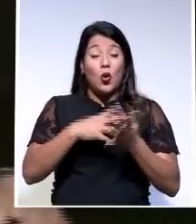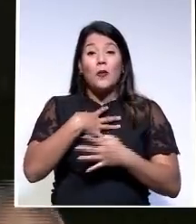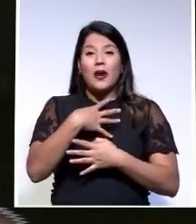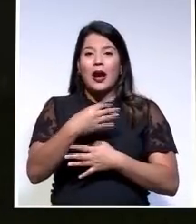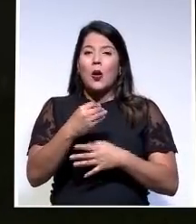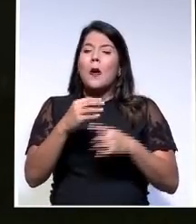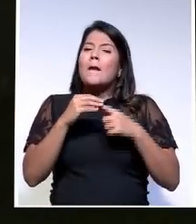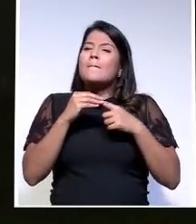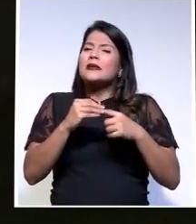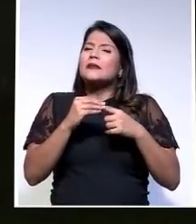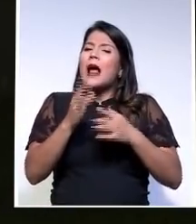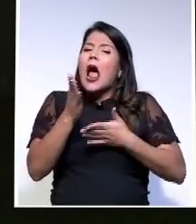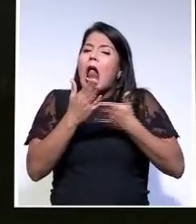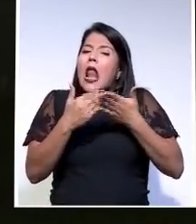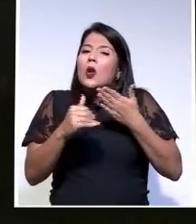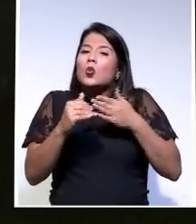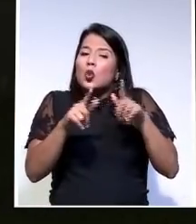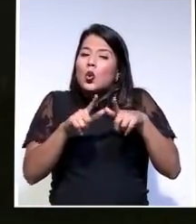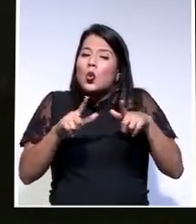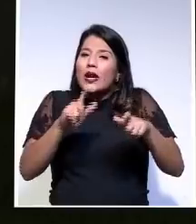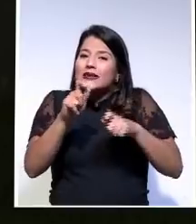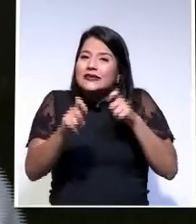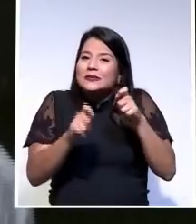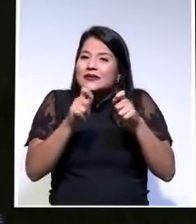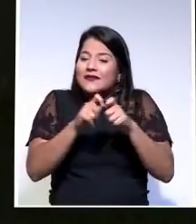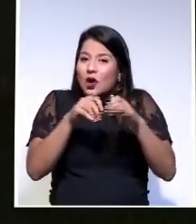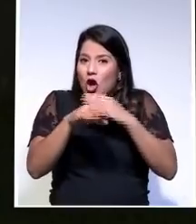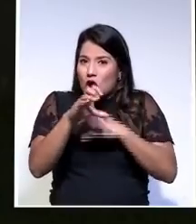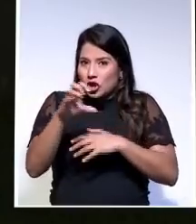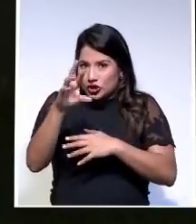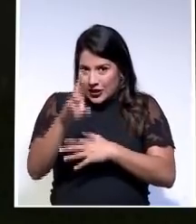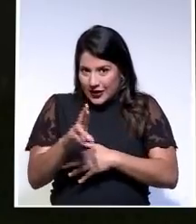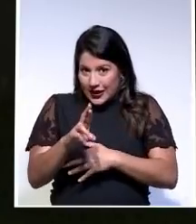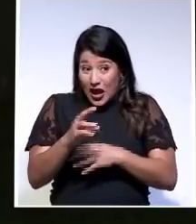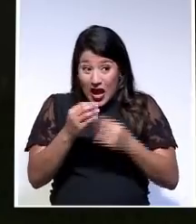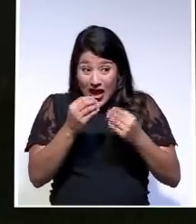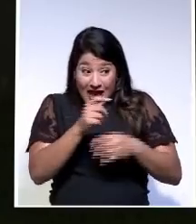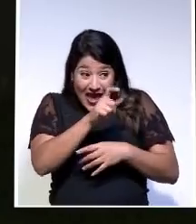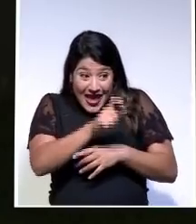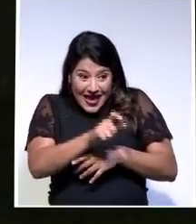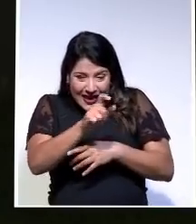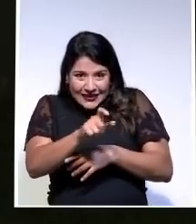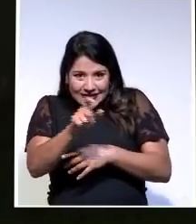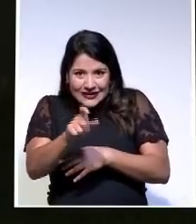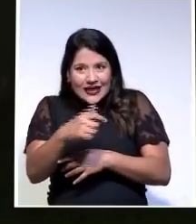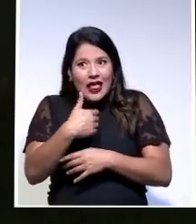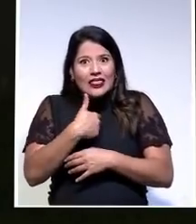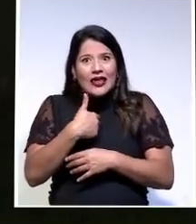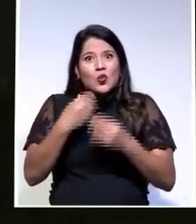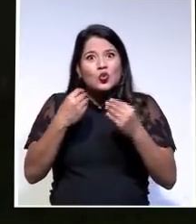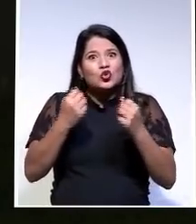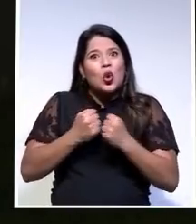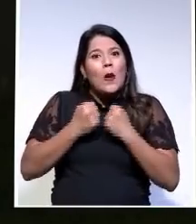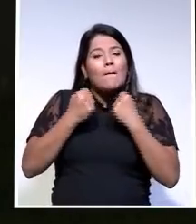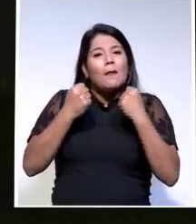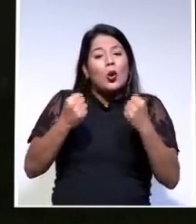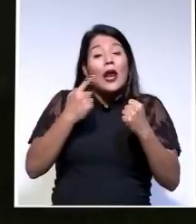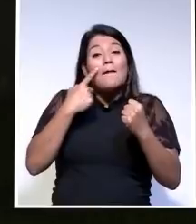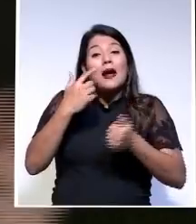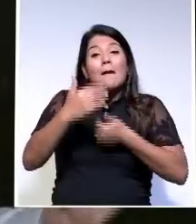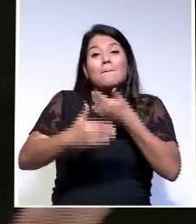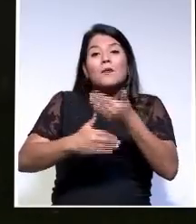todo ciertas regiones del país donde muchas de estas personas pues movilizan masas importantes a la hora de lo que son las